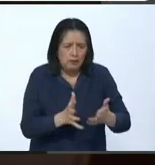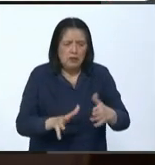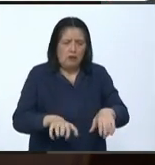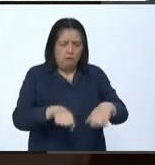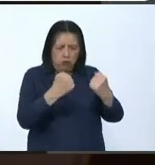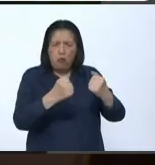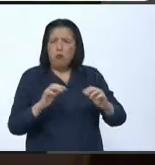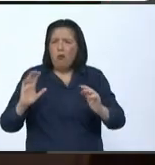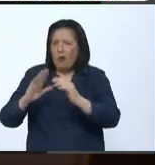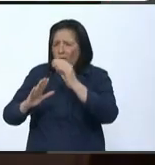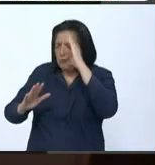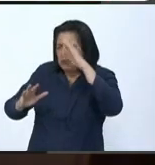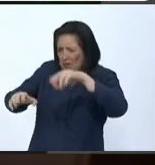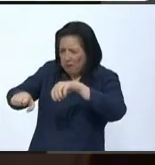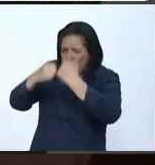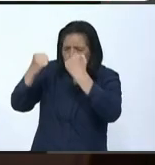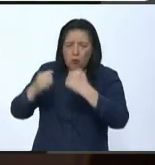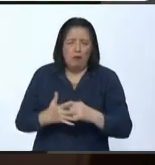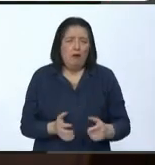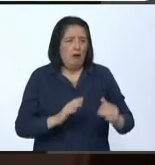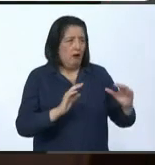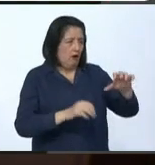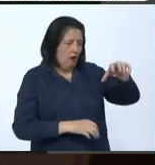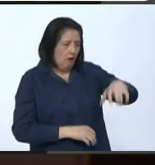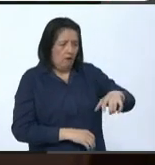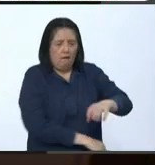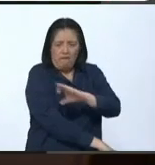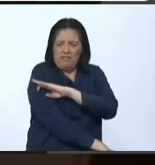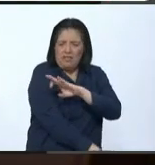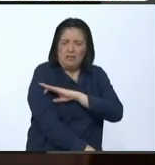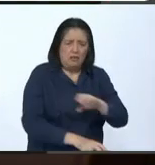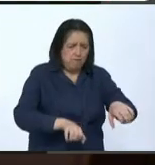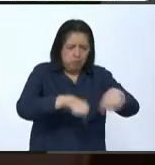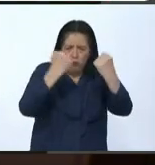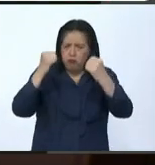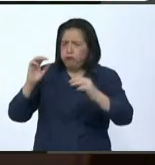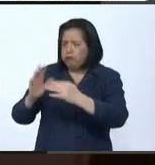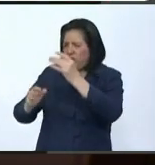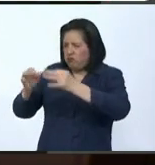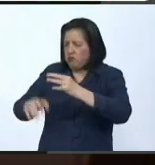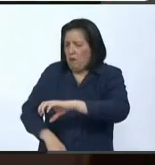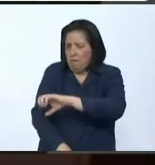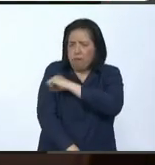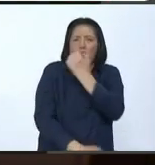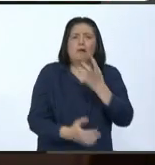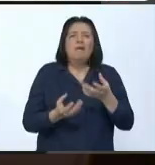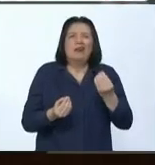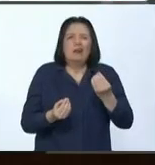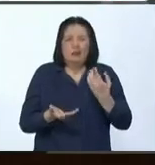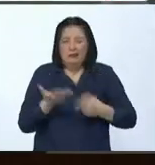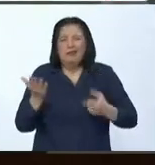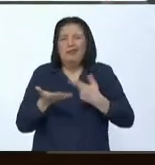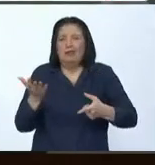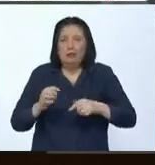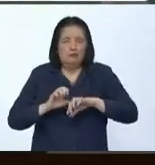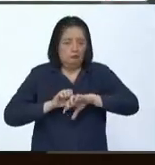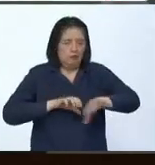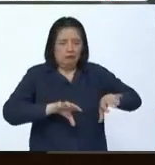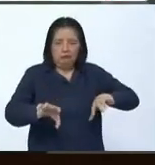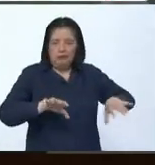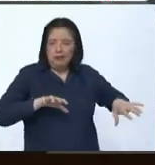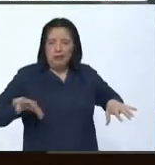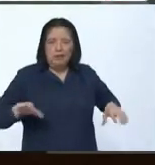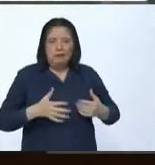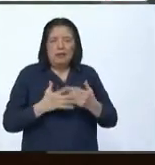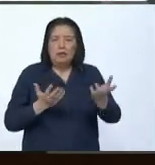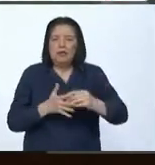comisarías, locales del Ministerio Público y de tribunales de justicia para aislar a importantes regiones